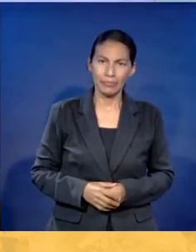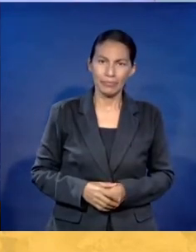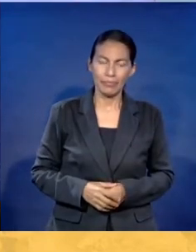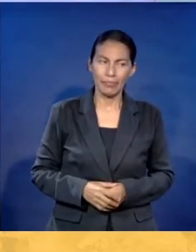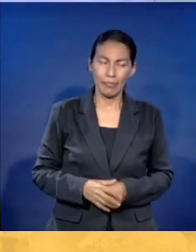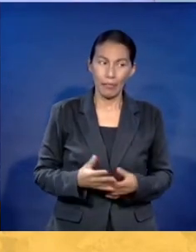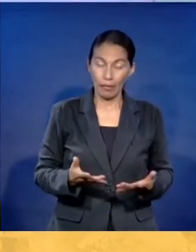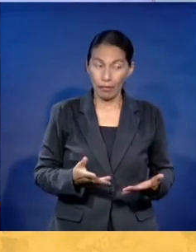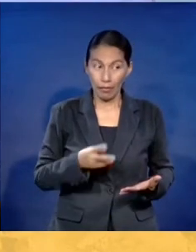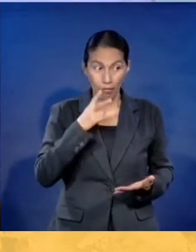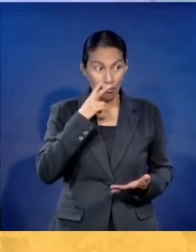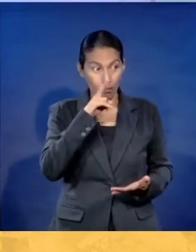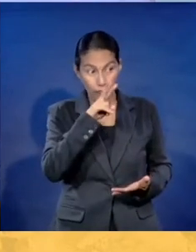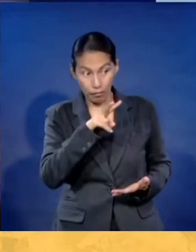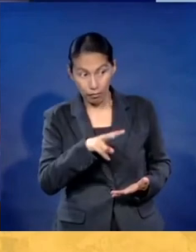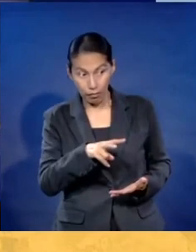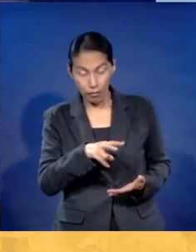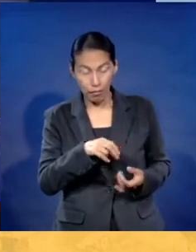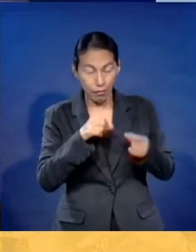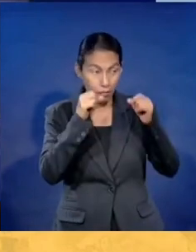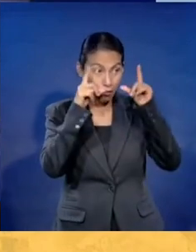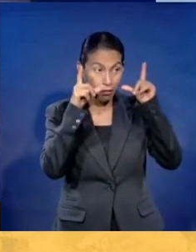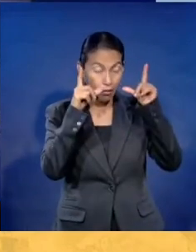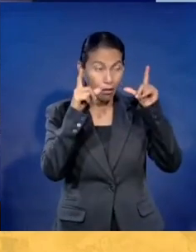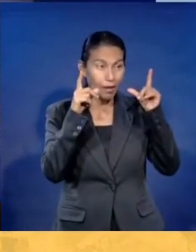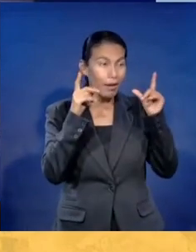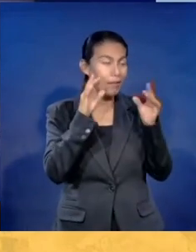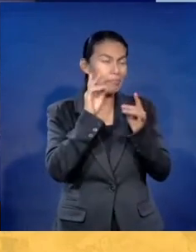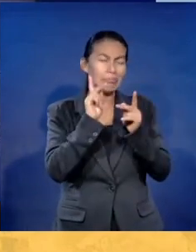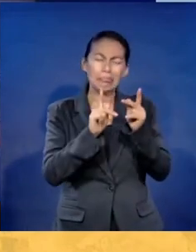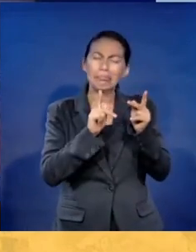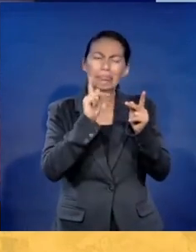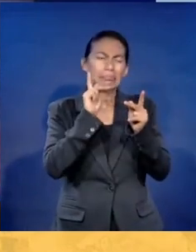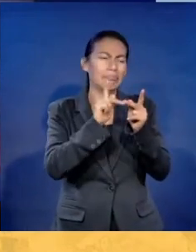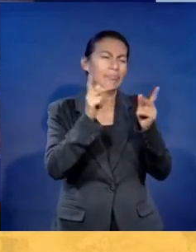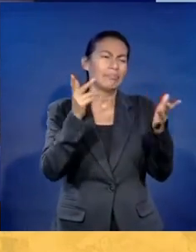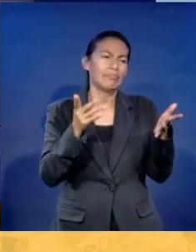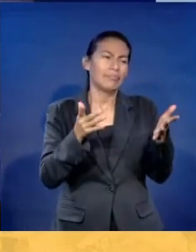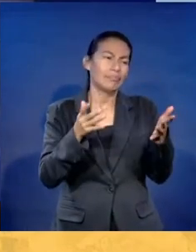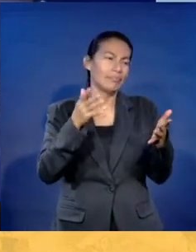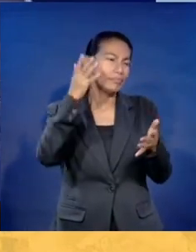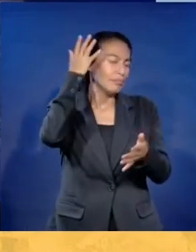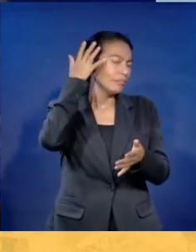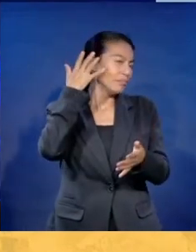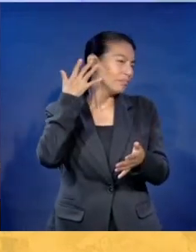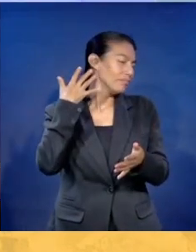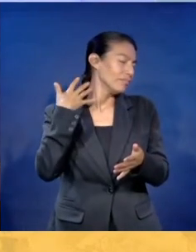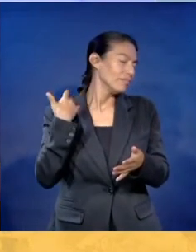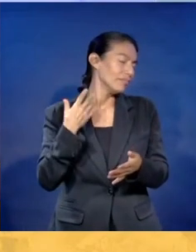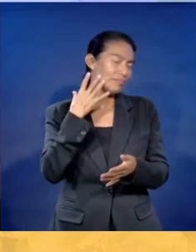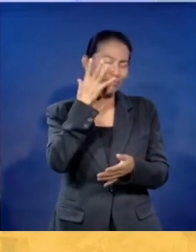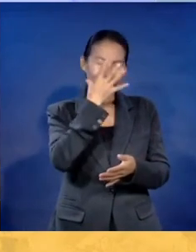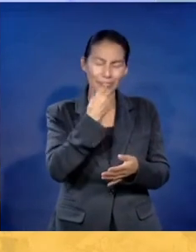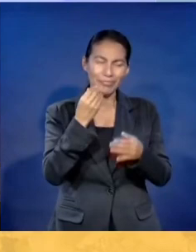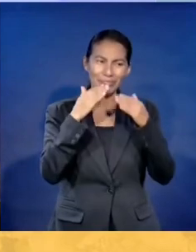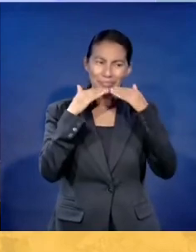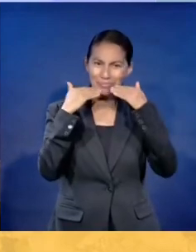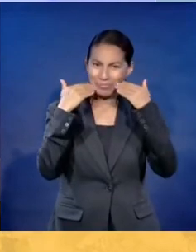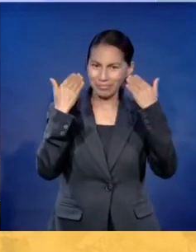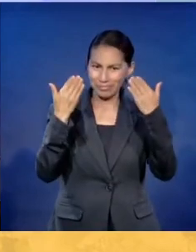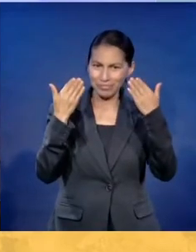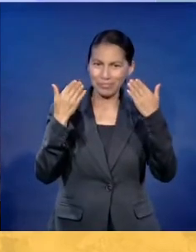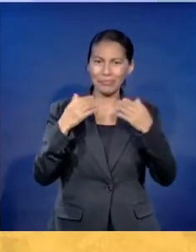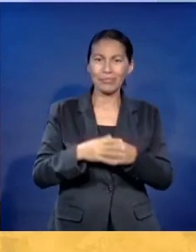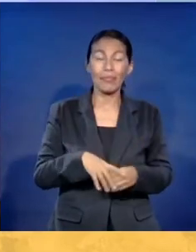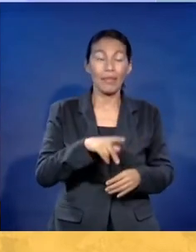mírale algo abre los ojos es perfecto cabello Pantene sonrisa Colgate sí Pero